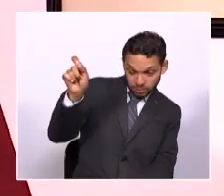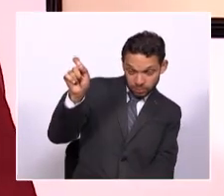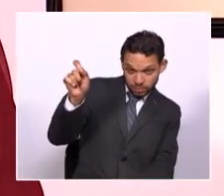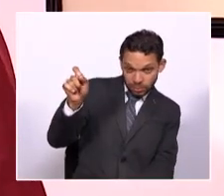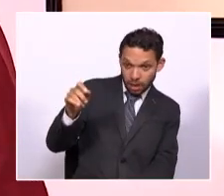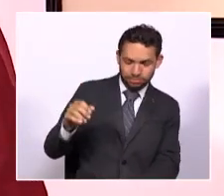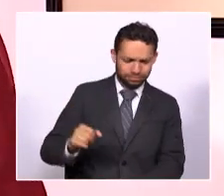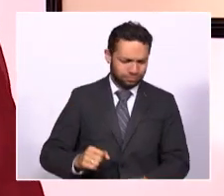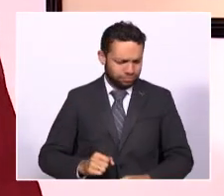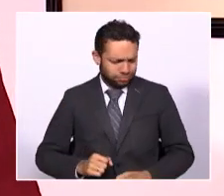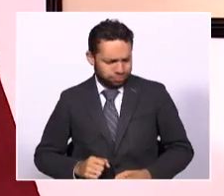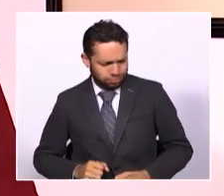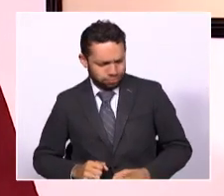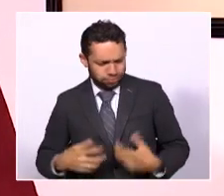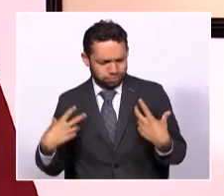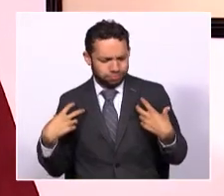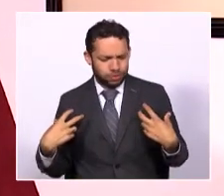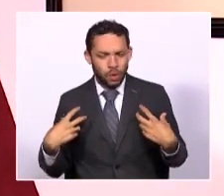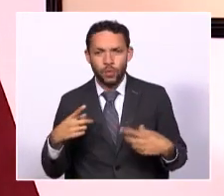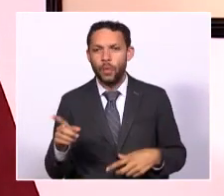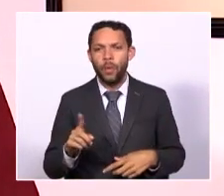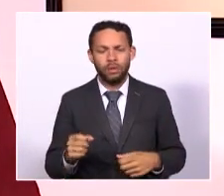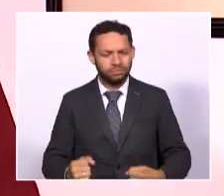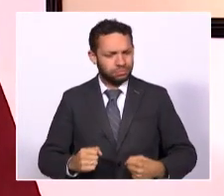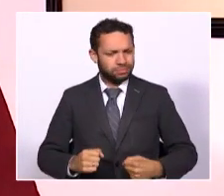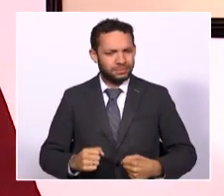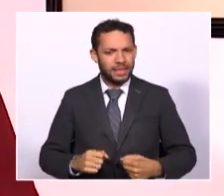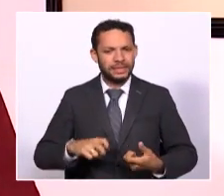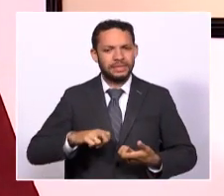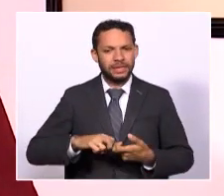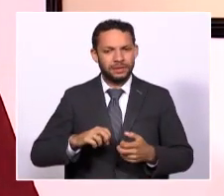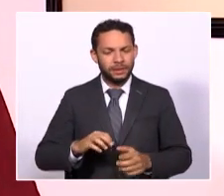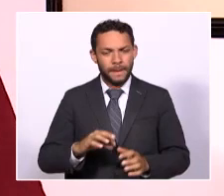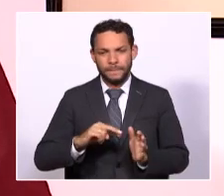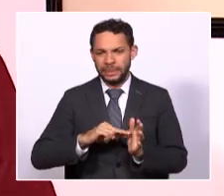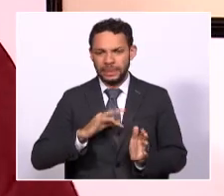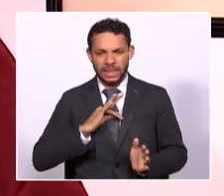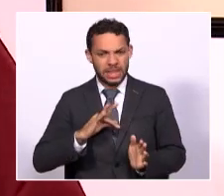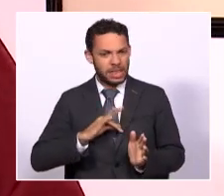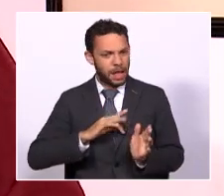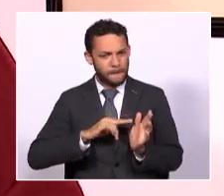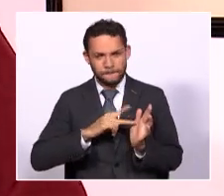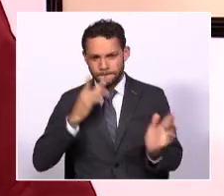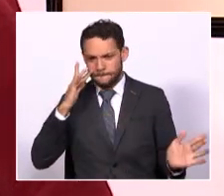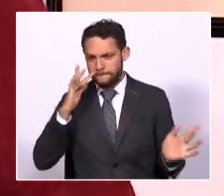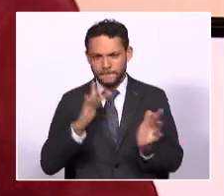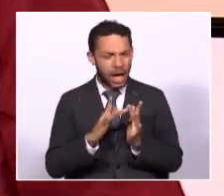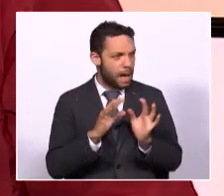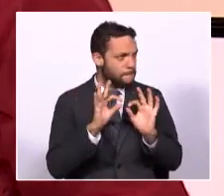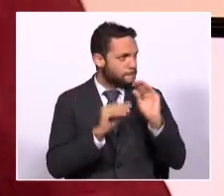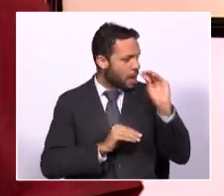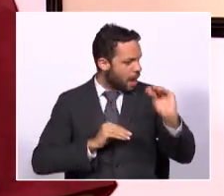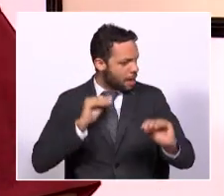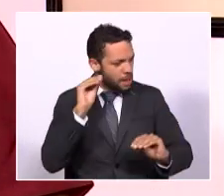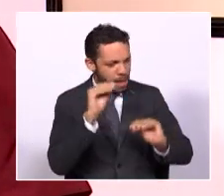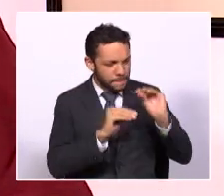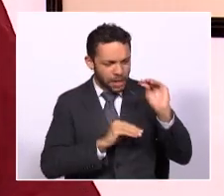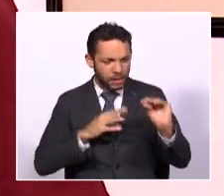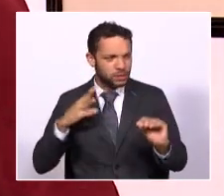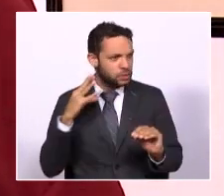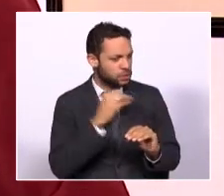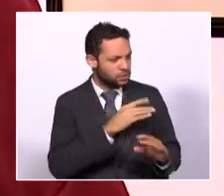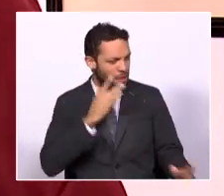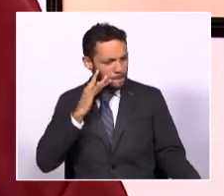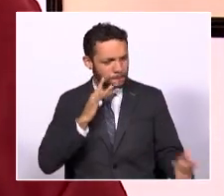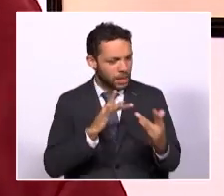que ser acuerpado. No, porque esto depende más que todo de técnica. Si la técnica está ejecutada de manera adecuada y nos comunicamos de manera adecuada con